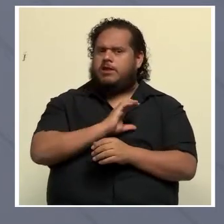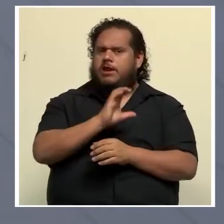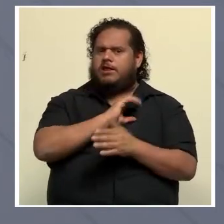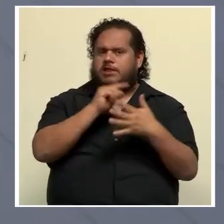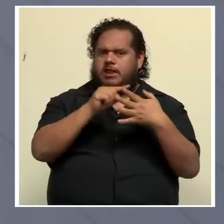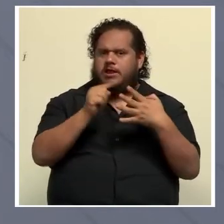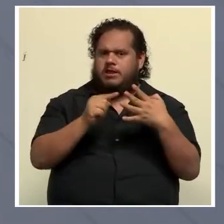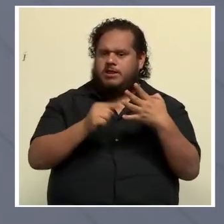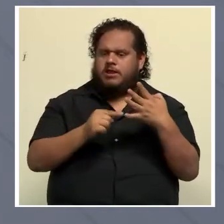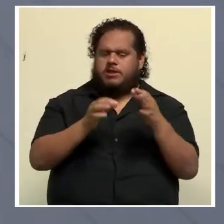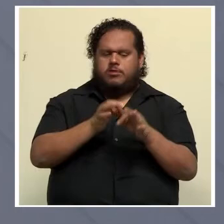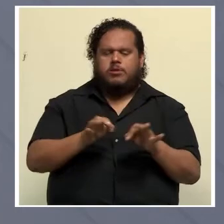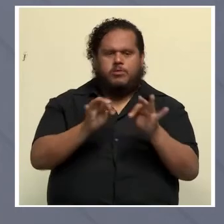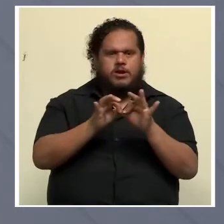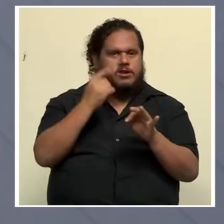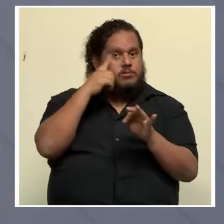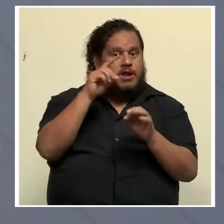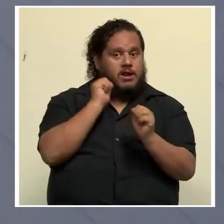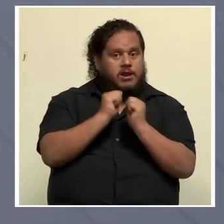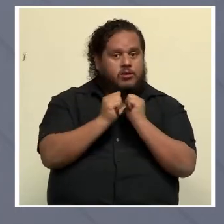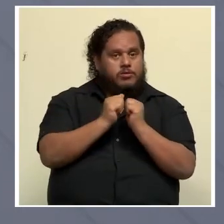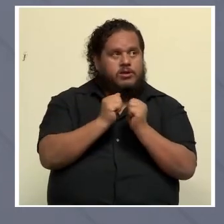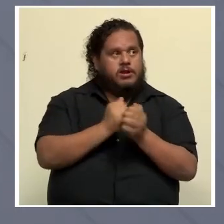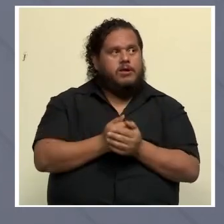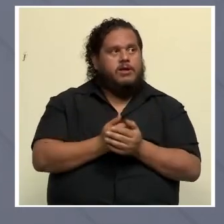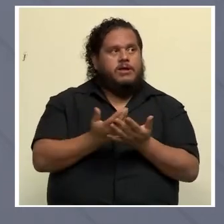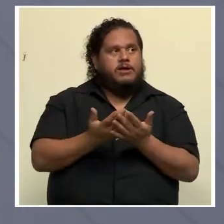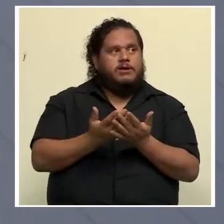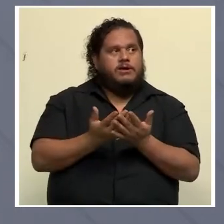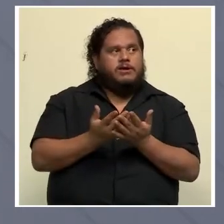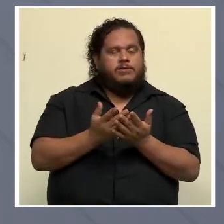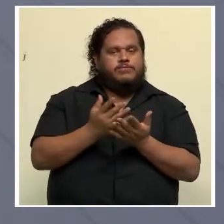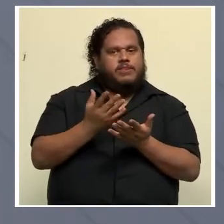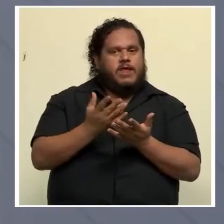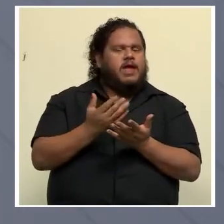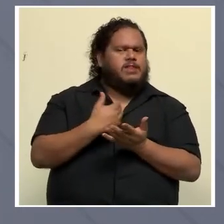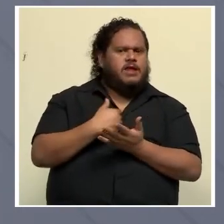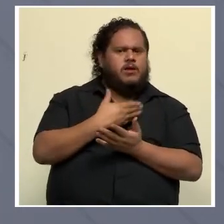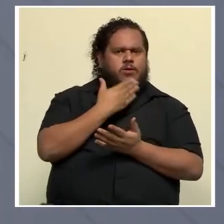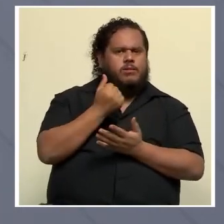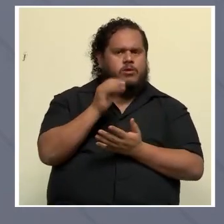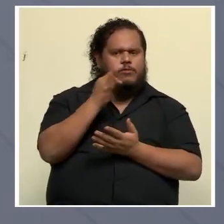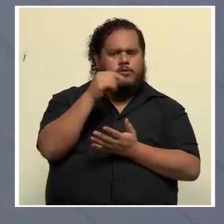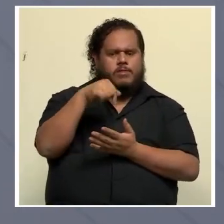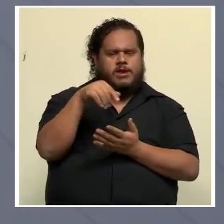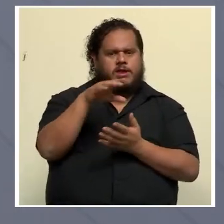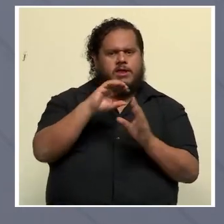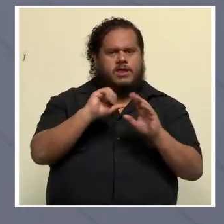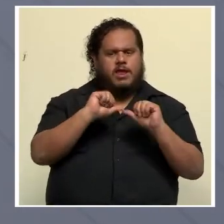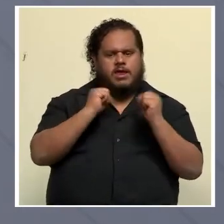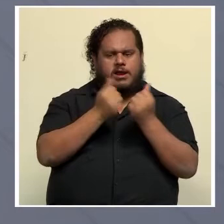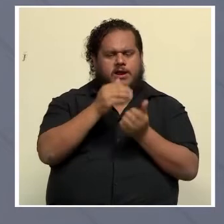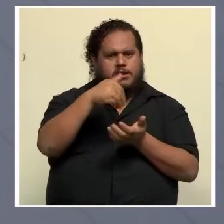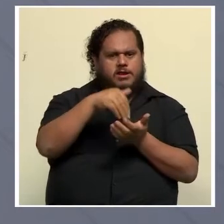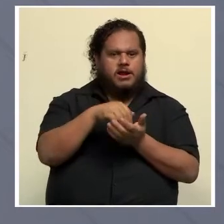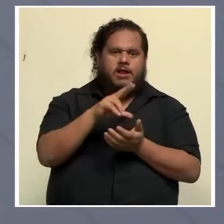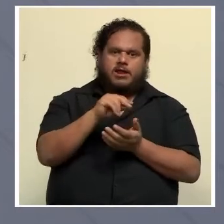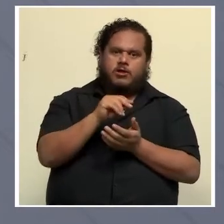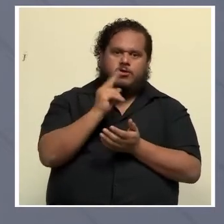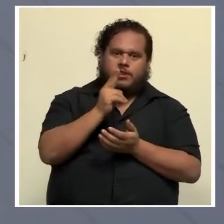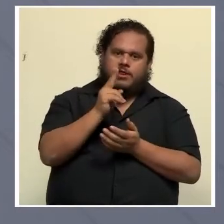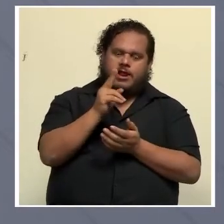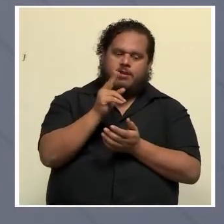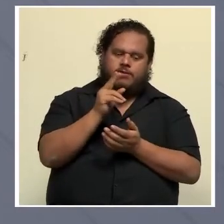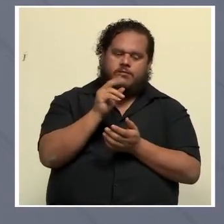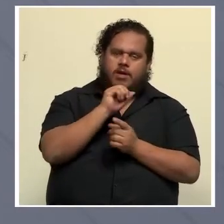que son determinantes de la competitividad, que se encuentran en mucha mejor forma acá en la región central y que no están de la misma forma en otras